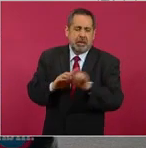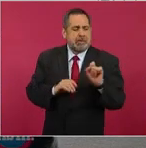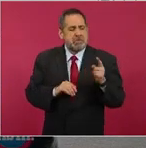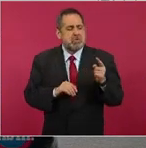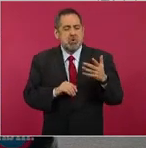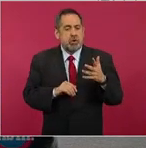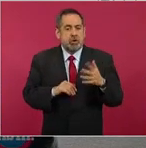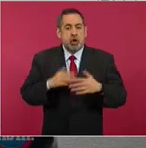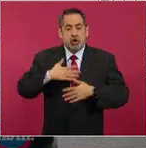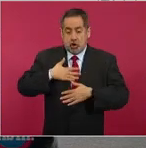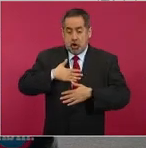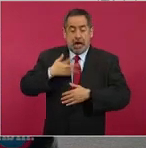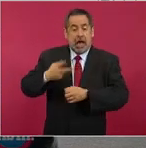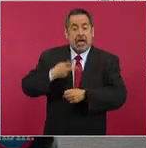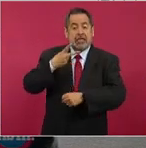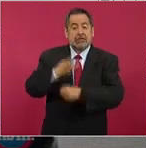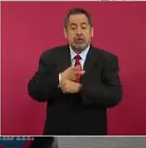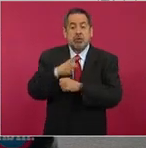Y yo soy segundo,